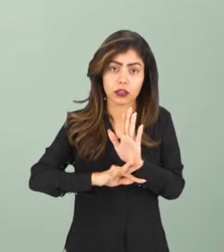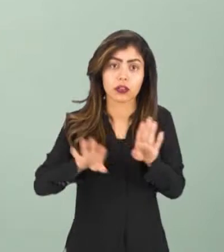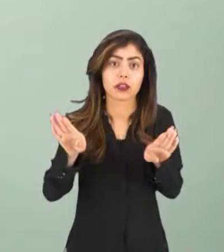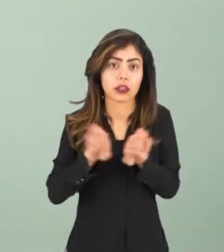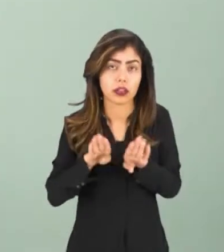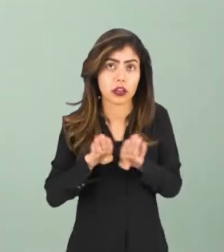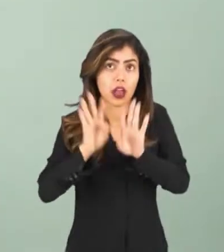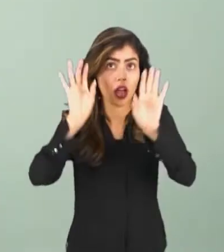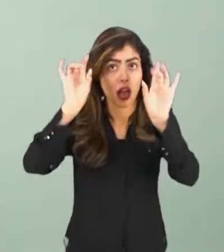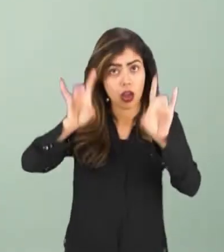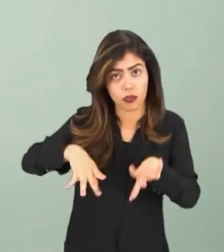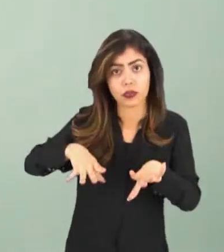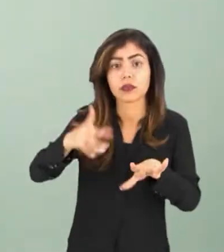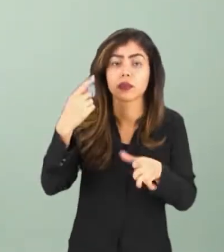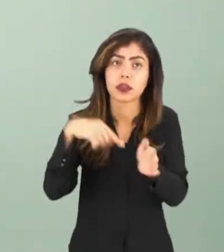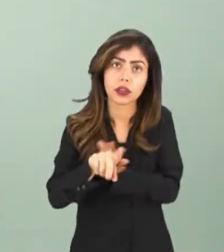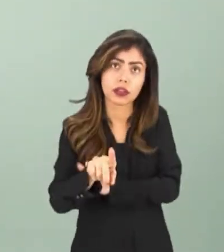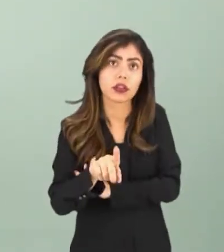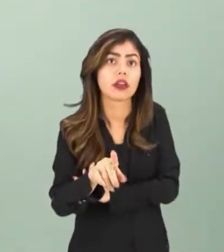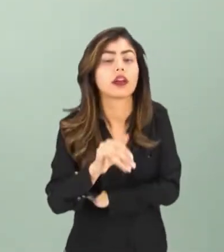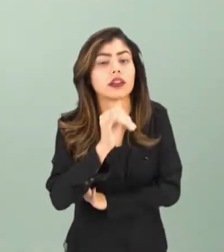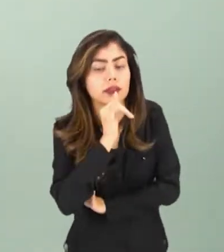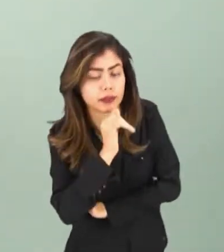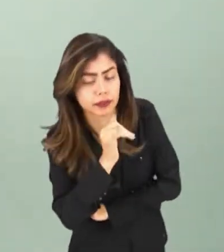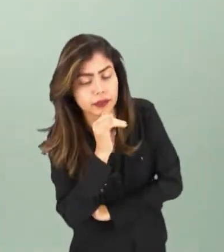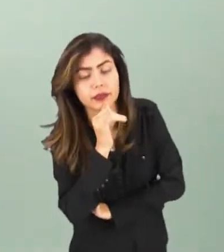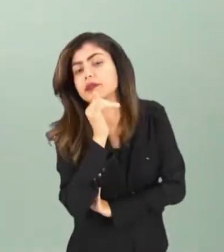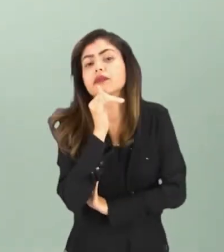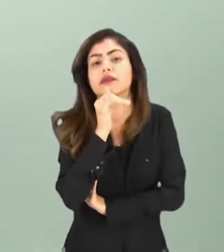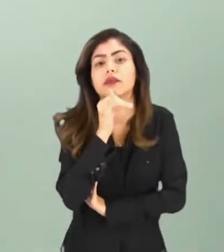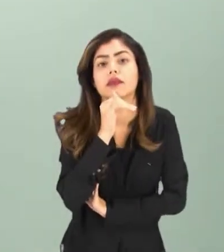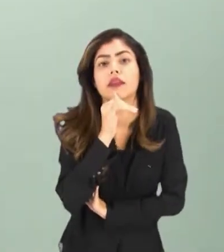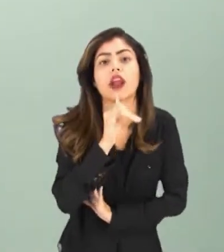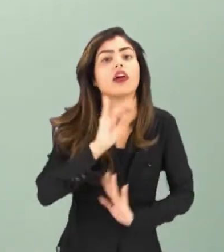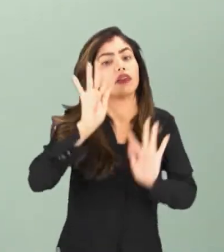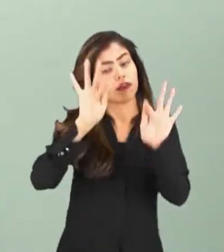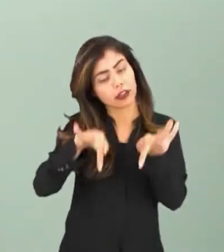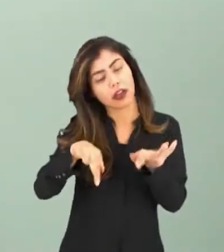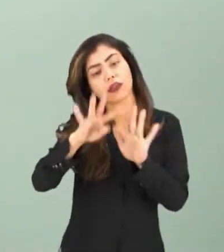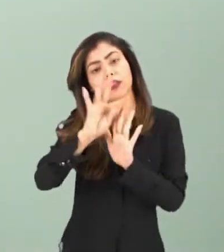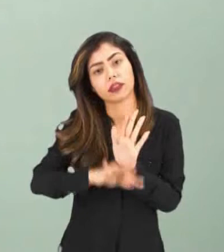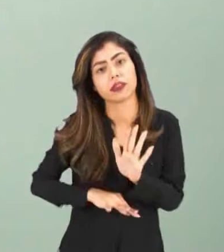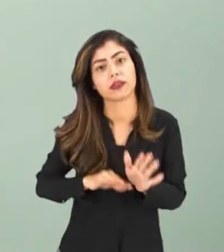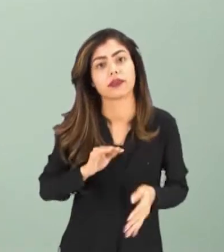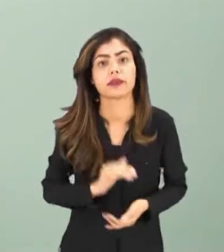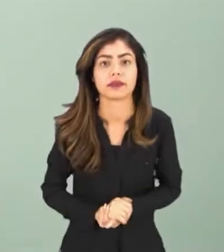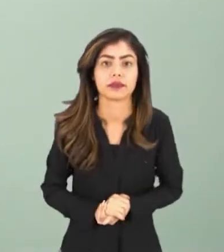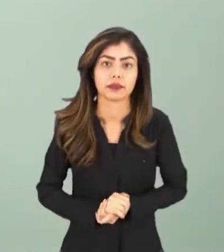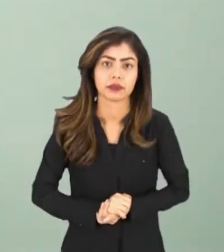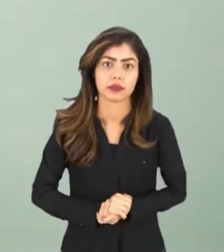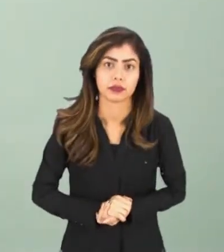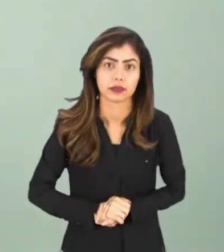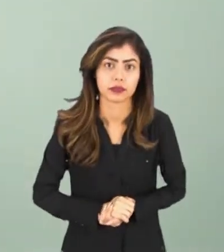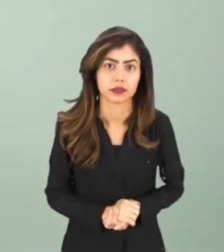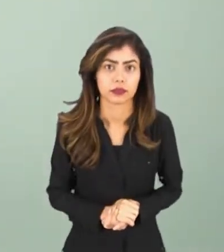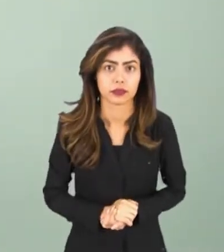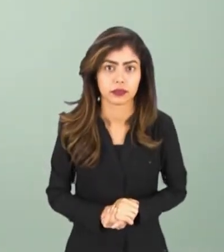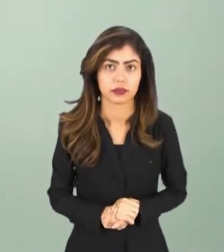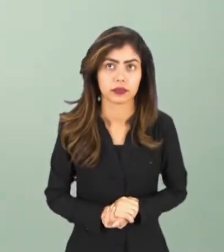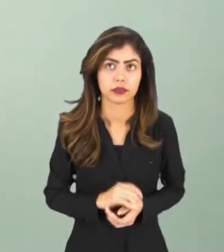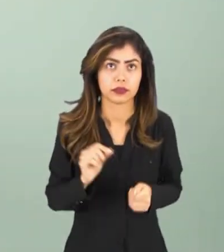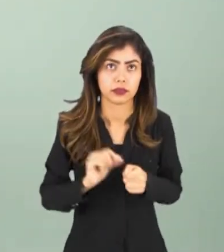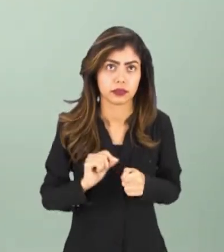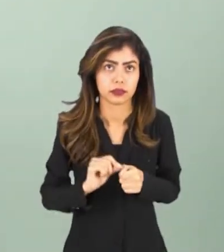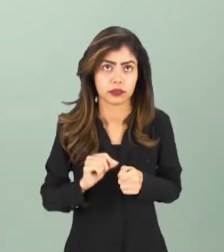de conectores de introducción y última que están excitados ejemplos de conectores chip o incluso